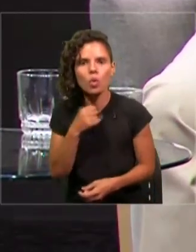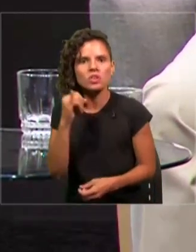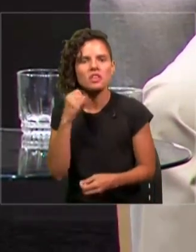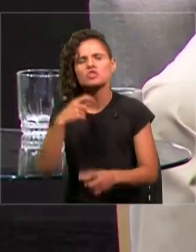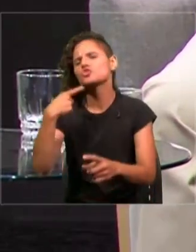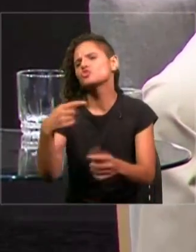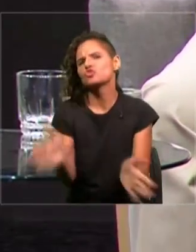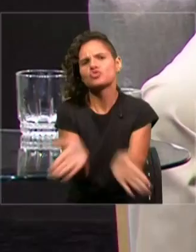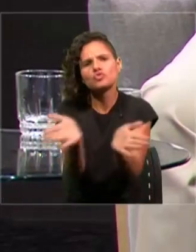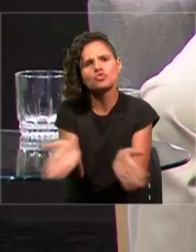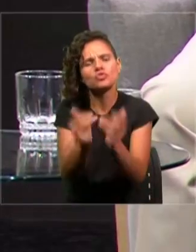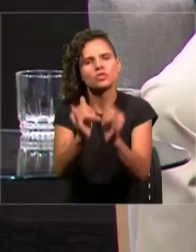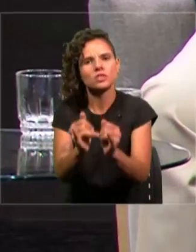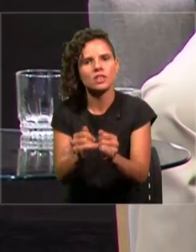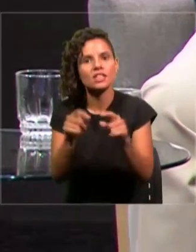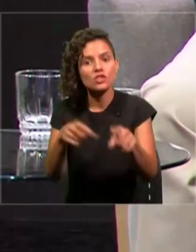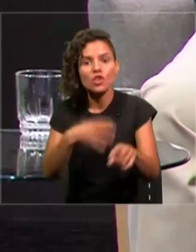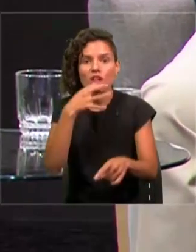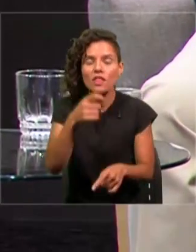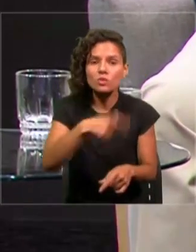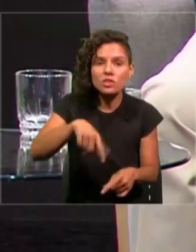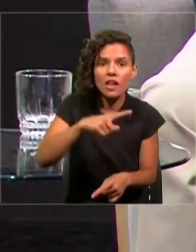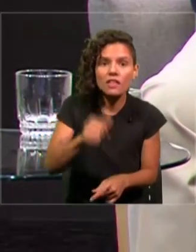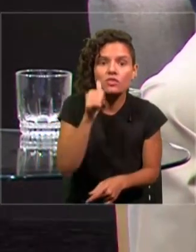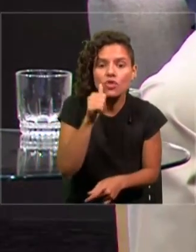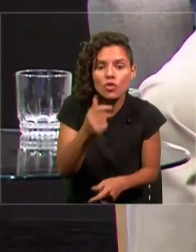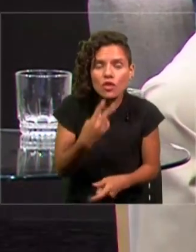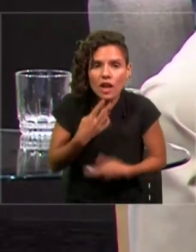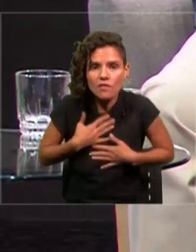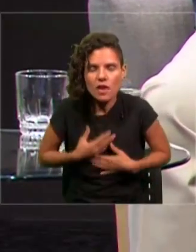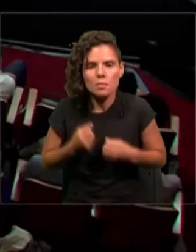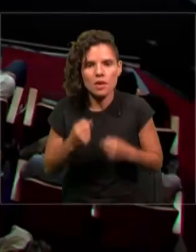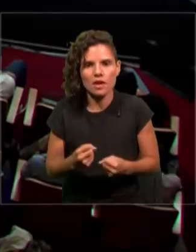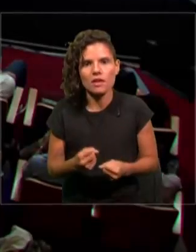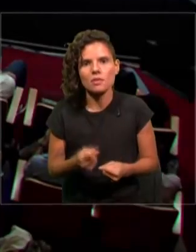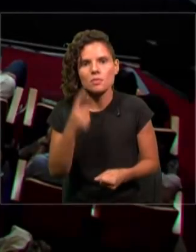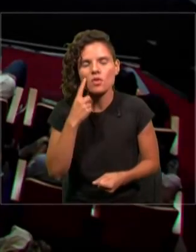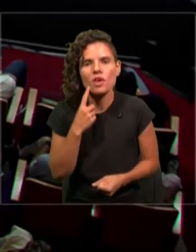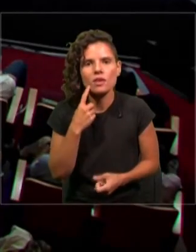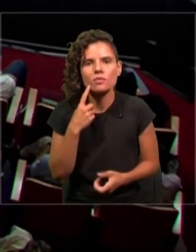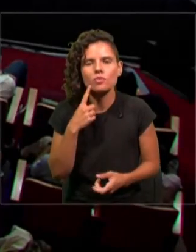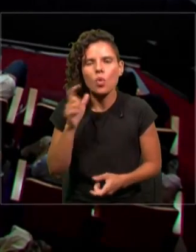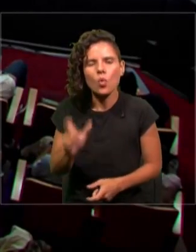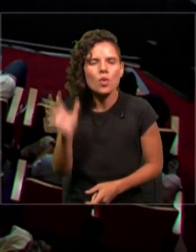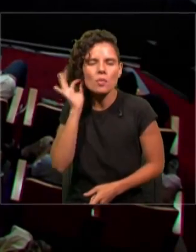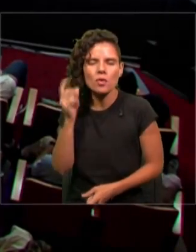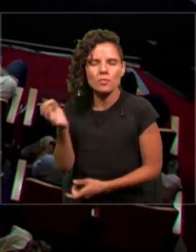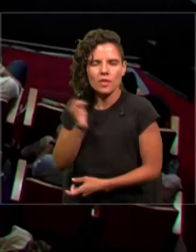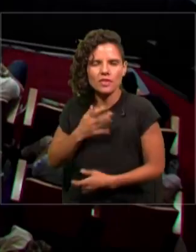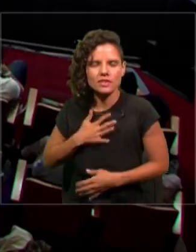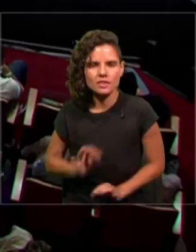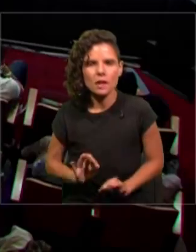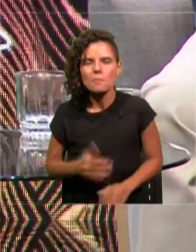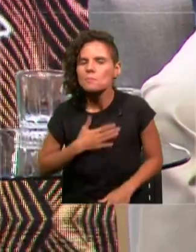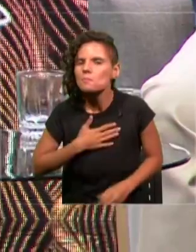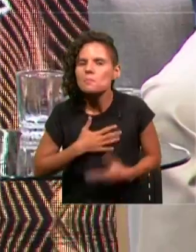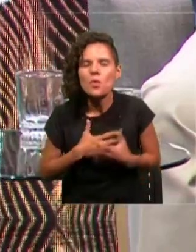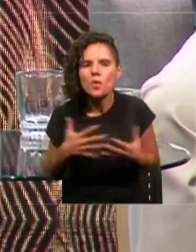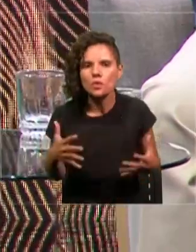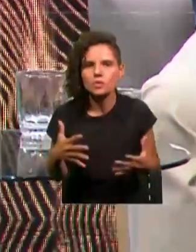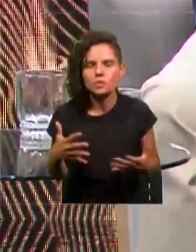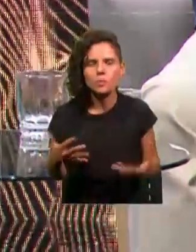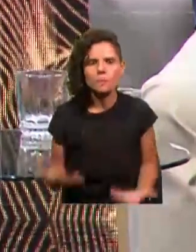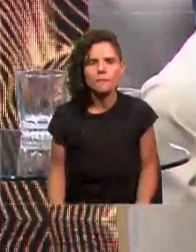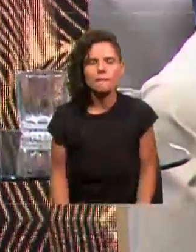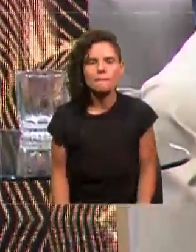eso que experimento yo, ustedes mismos en su vida cotidiana, lo pueden haber experimentado, me lo decía una chica, mucho. En el fondo, como,